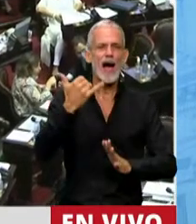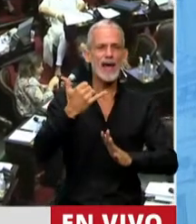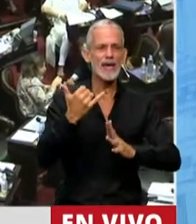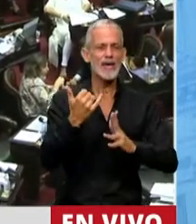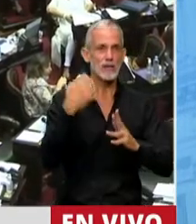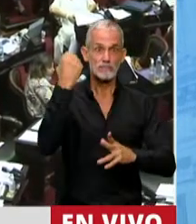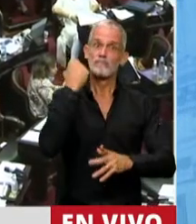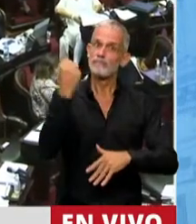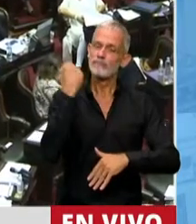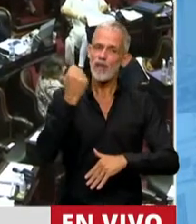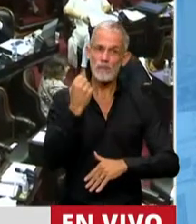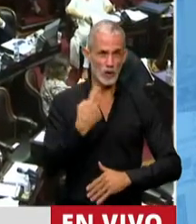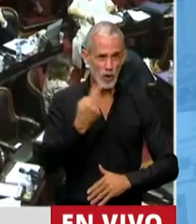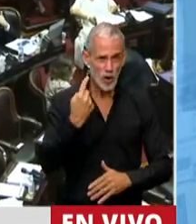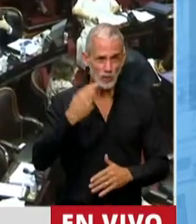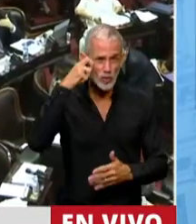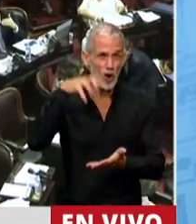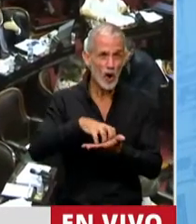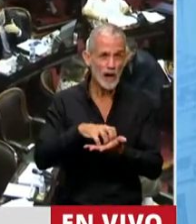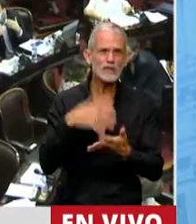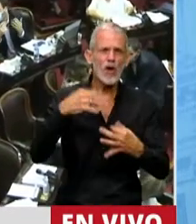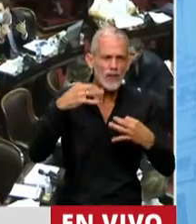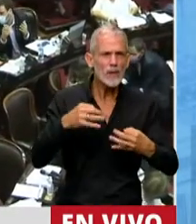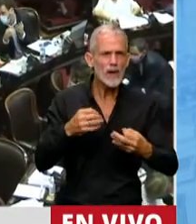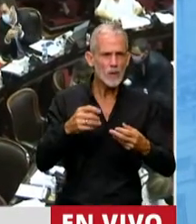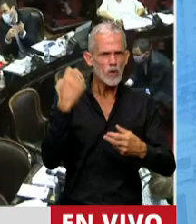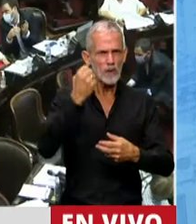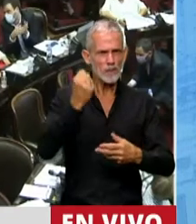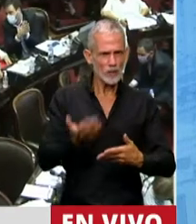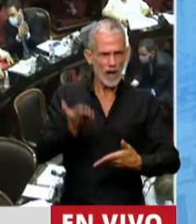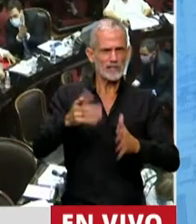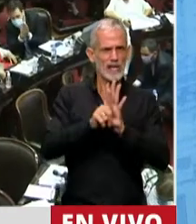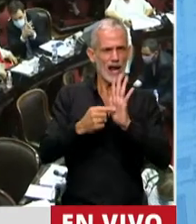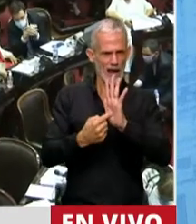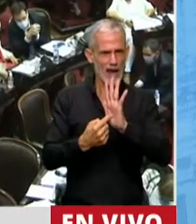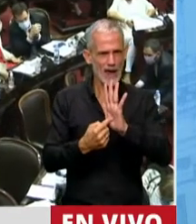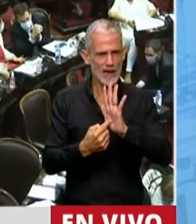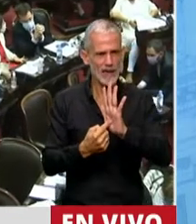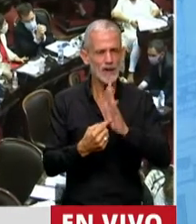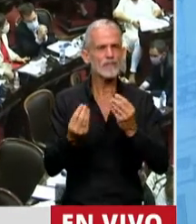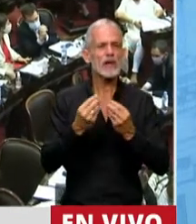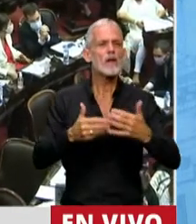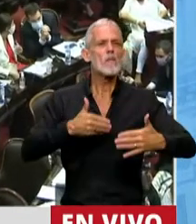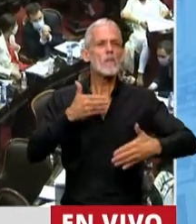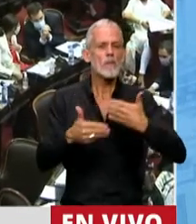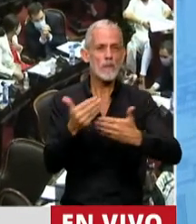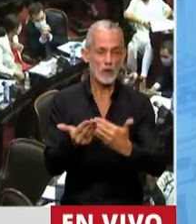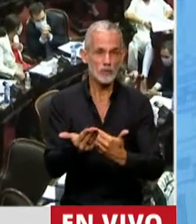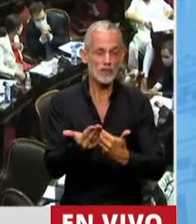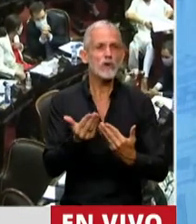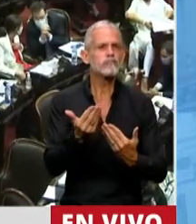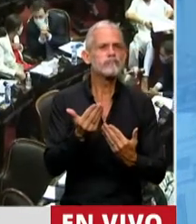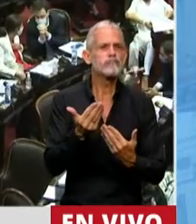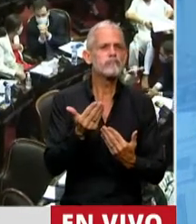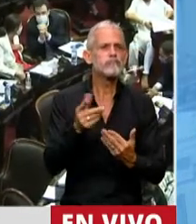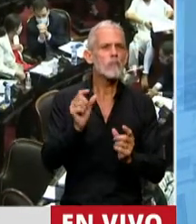la trascendencia, y nosotros sería bueno que le demos la trascendencia de ese proceso como una parte de